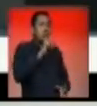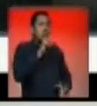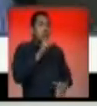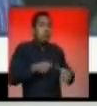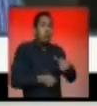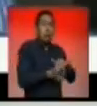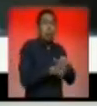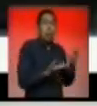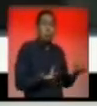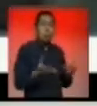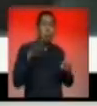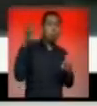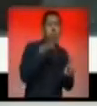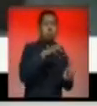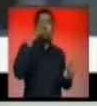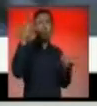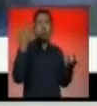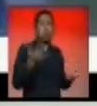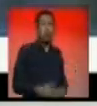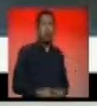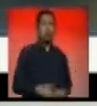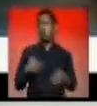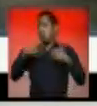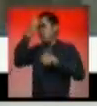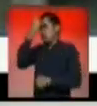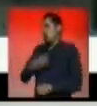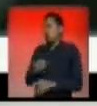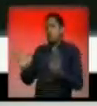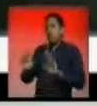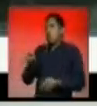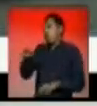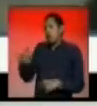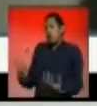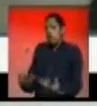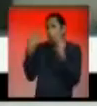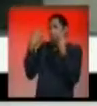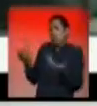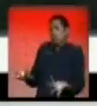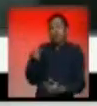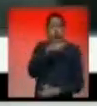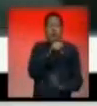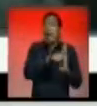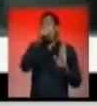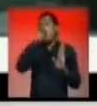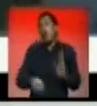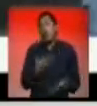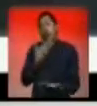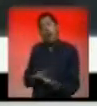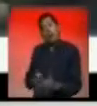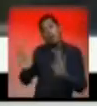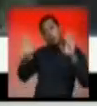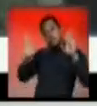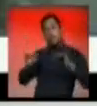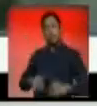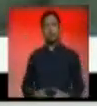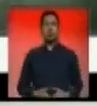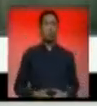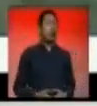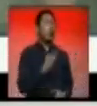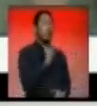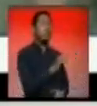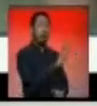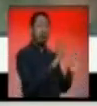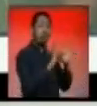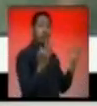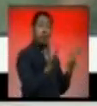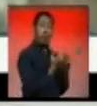una persecución? Mire, aún no tengo una decisión tomada. Usted me toma sobre la marcha, aquí están mis abogados, le agradezco enormemente. Me decía que venía con su